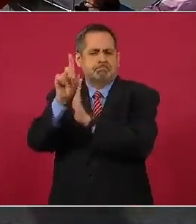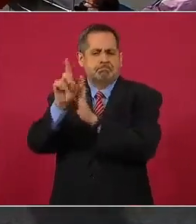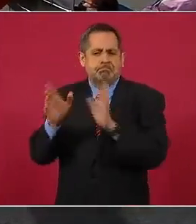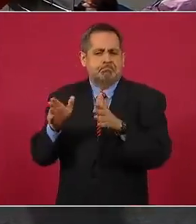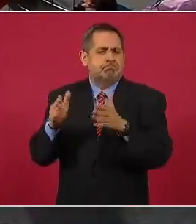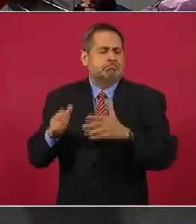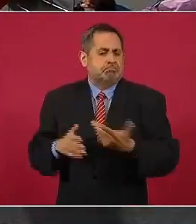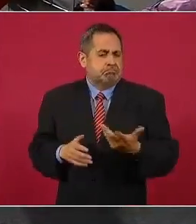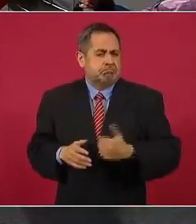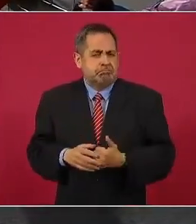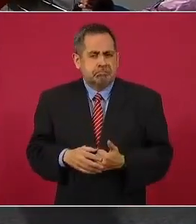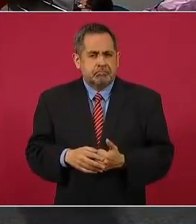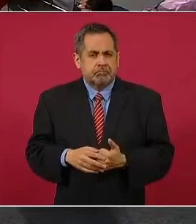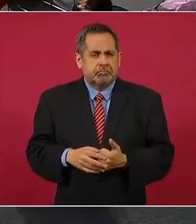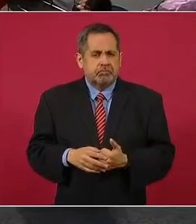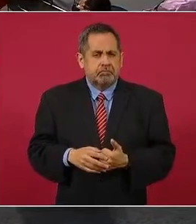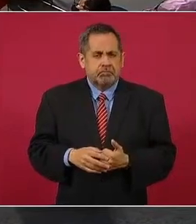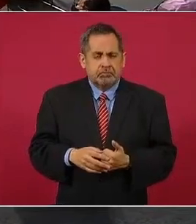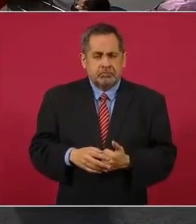y les diría